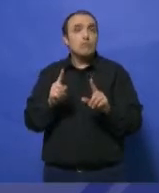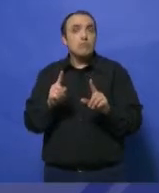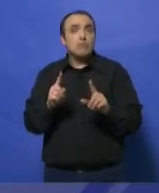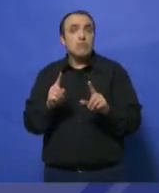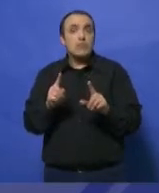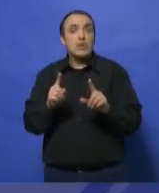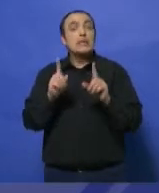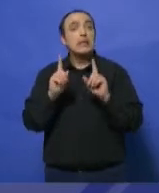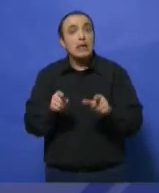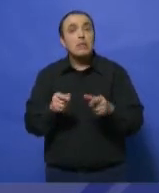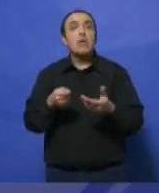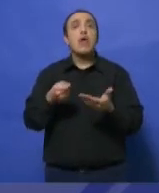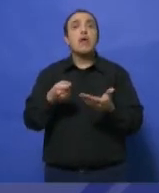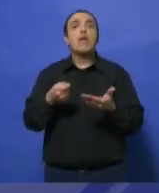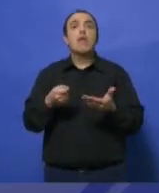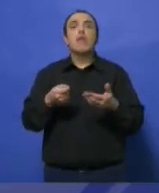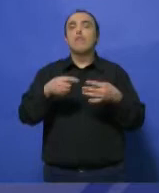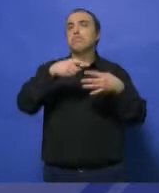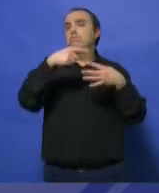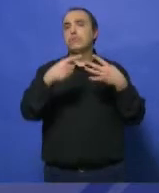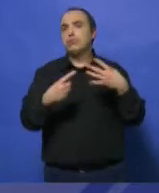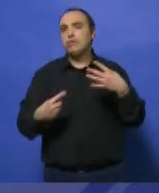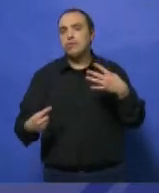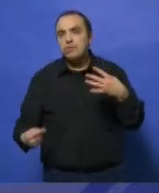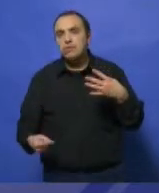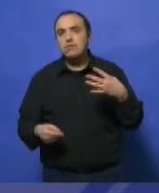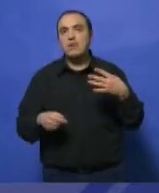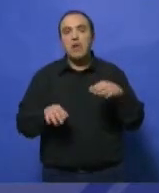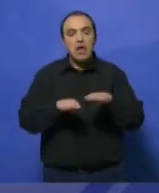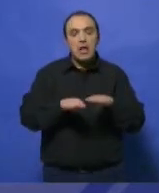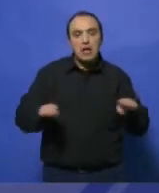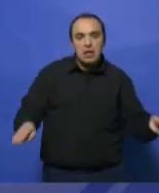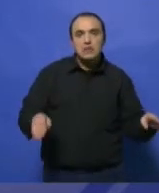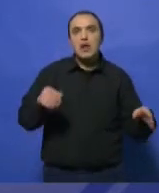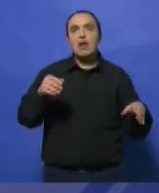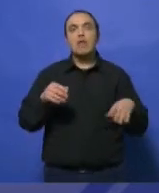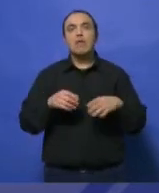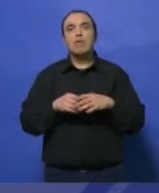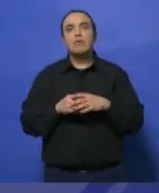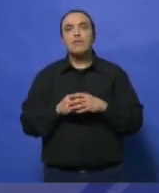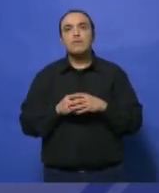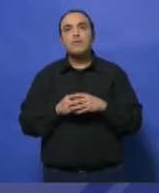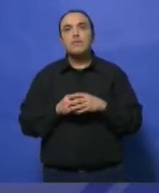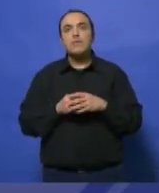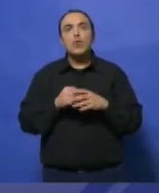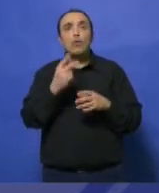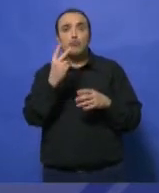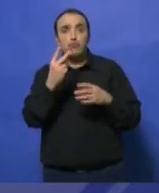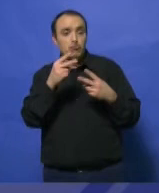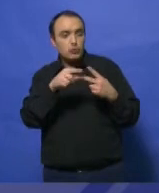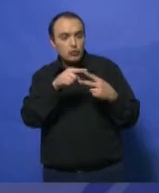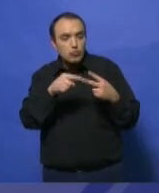con lo que puedan aportar para las escenografías y montajes. Bienvenido es también para las producciones, que son dos trabajos que se están presentando desde